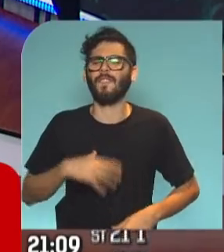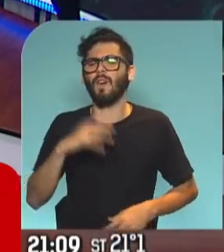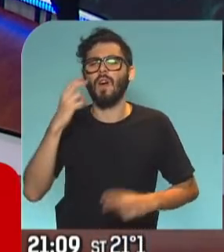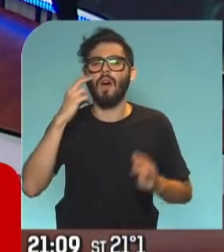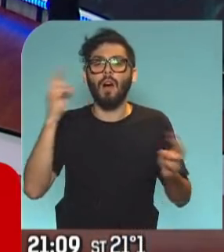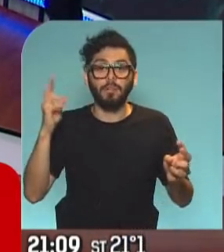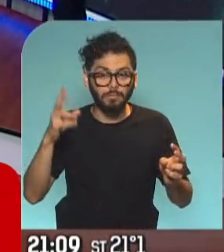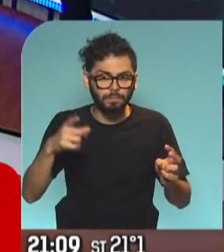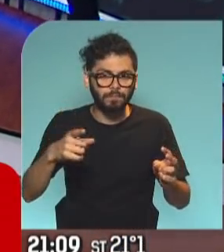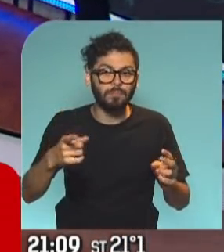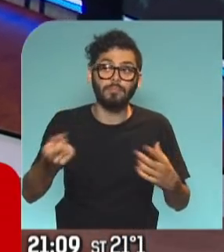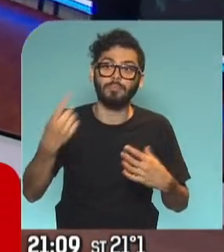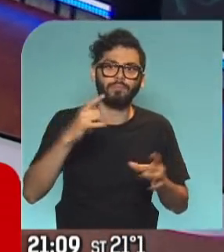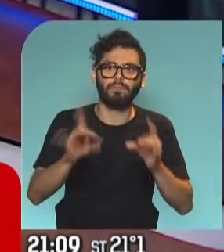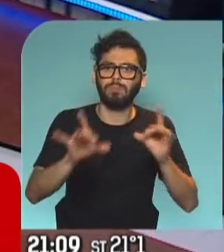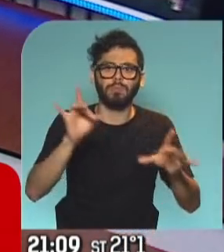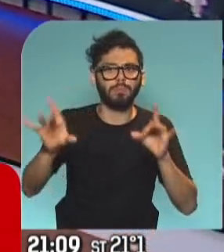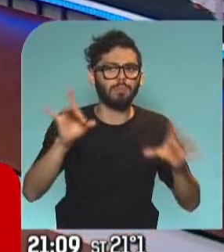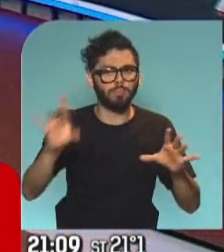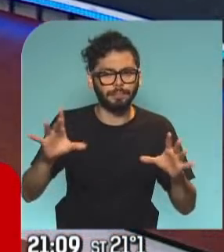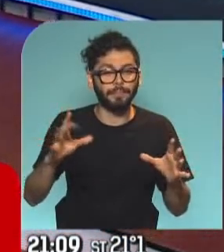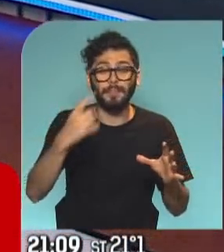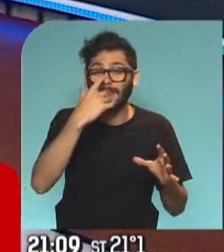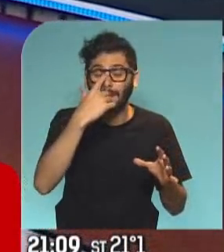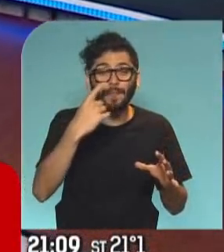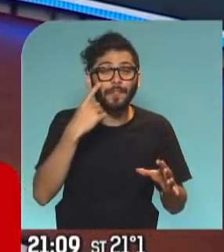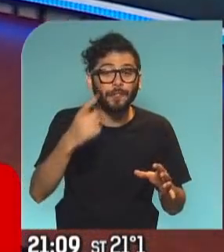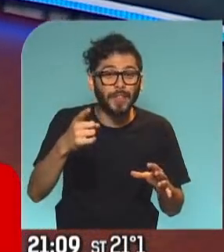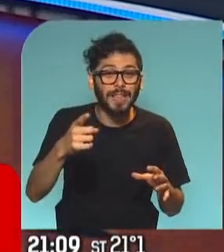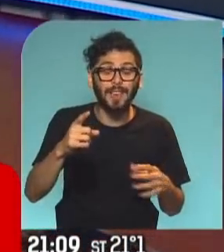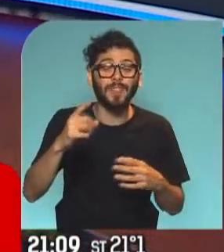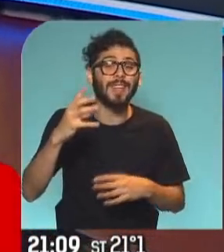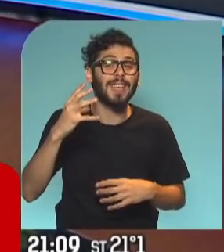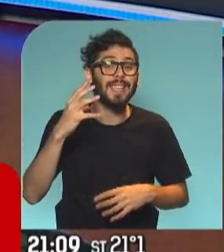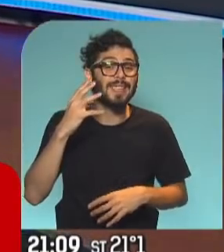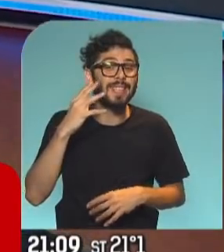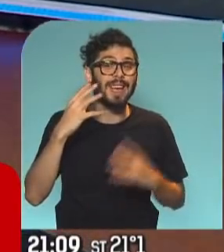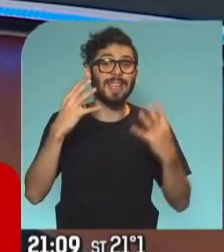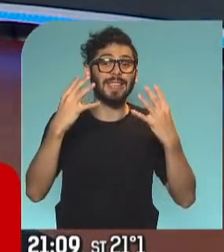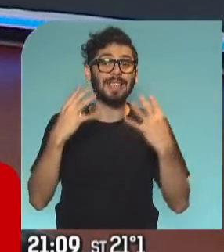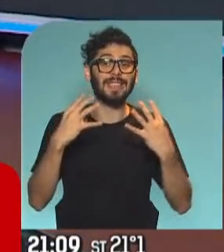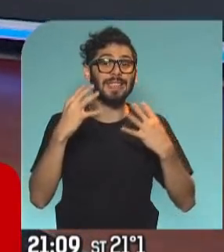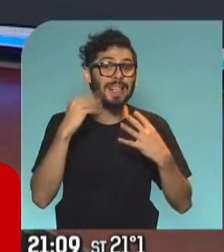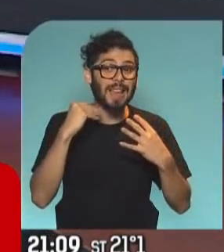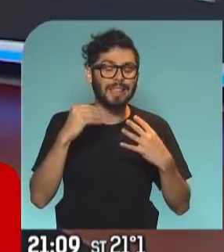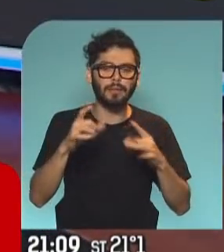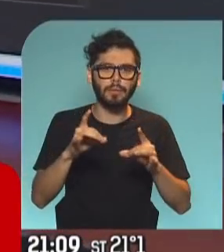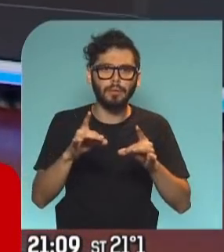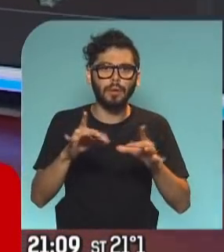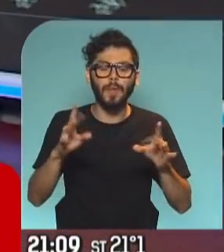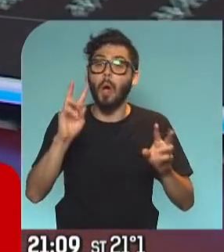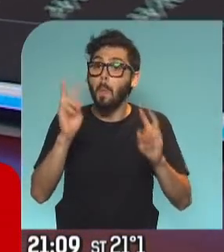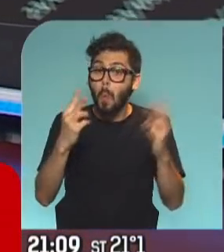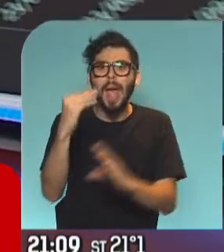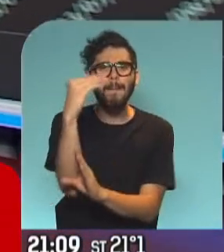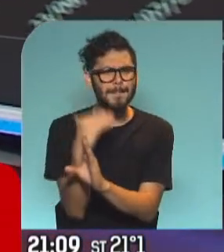lo que ha ocurrido y la densidad de infecciones de Gran Bretaña con los fallecidos. Tiene menos fallecidos, pero